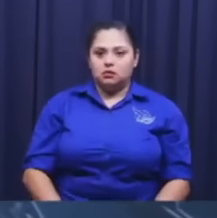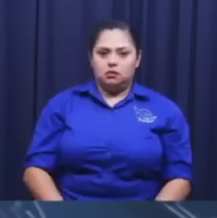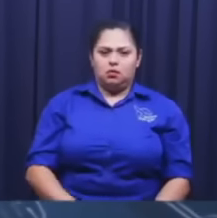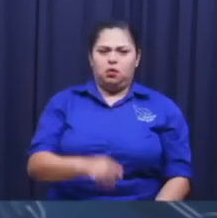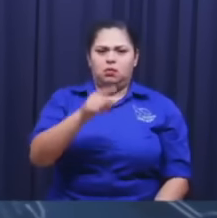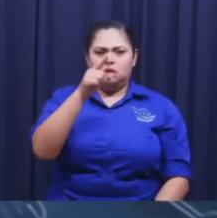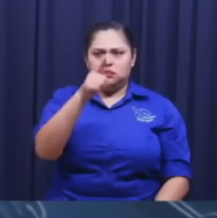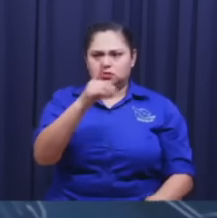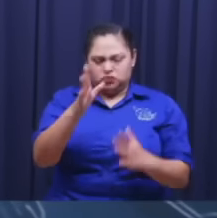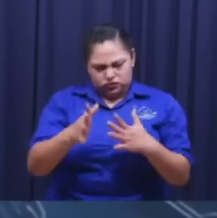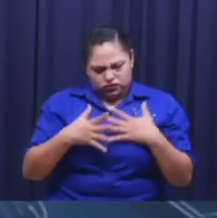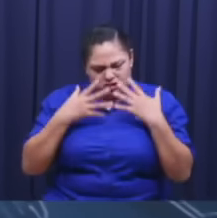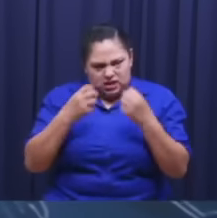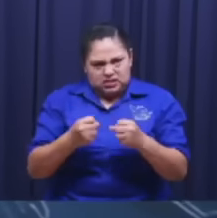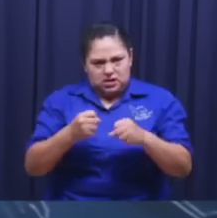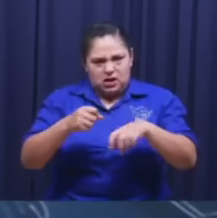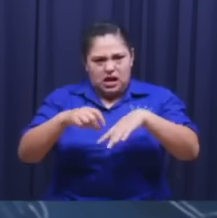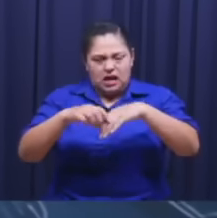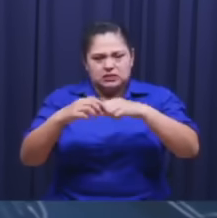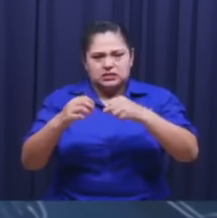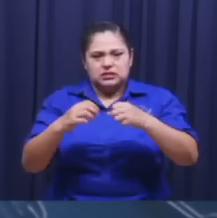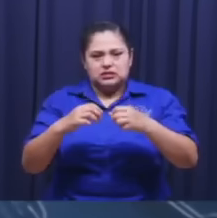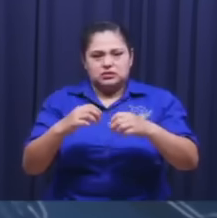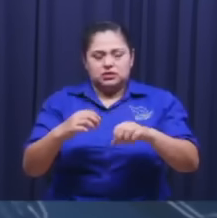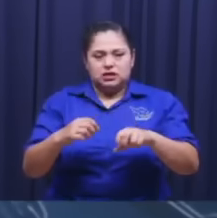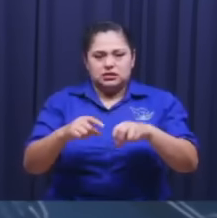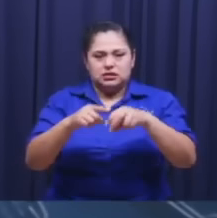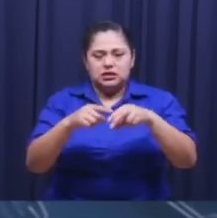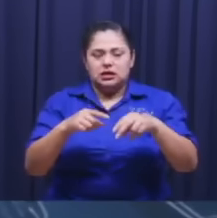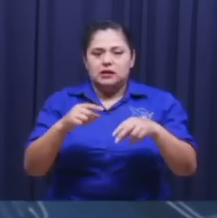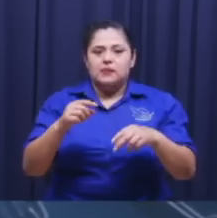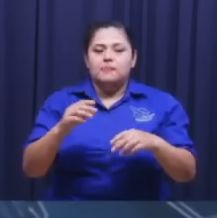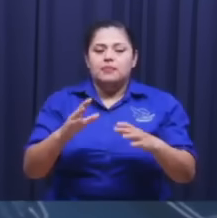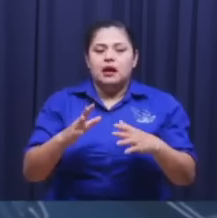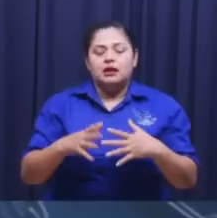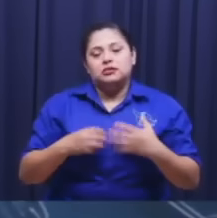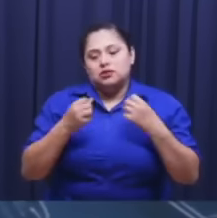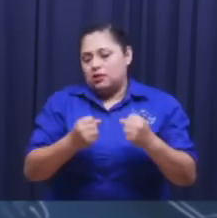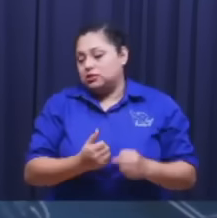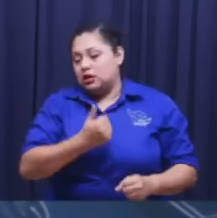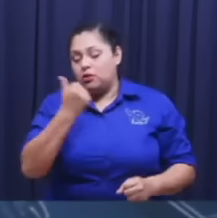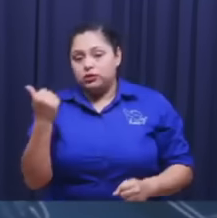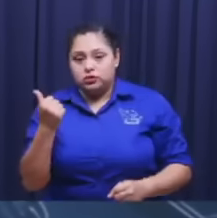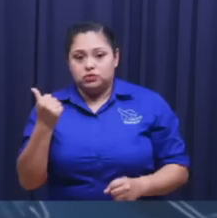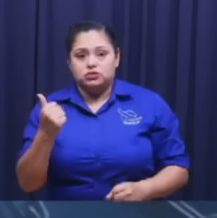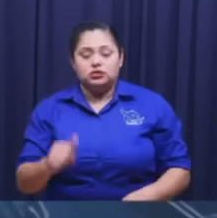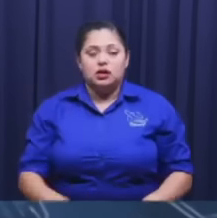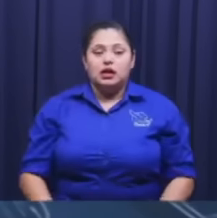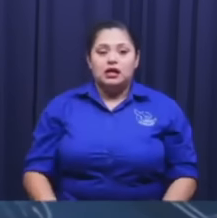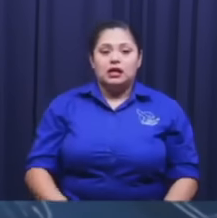tú has fortalecido las rodillas de algunos y has levantado las manos de otros, y ahora que ha venido la prueba a ti, no aguantas.